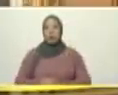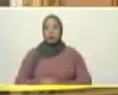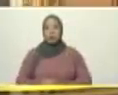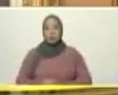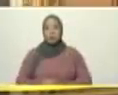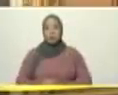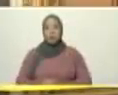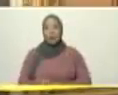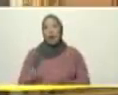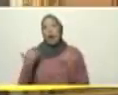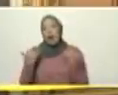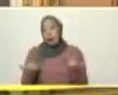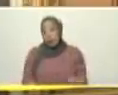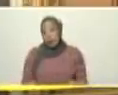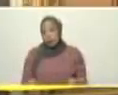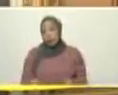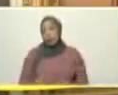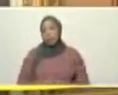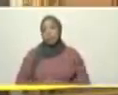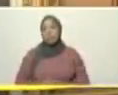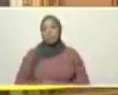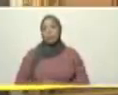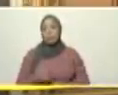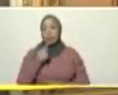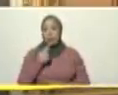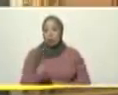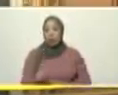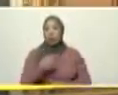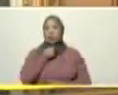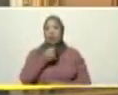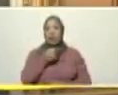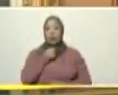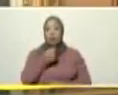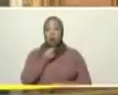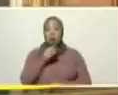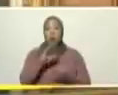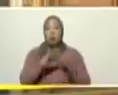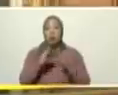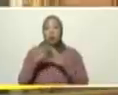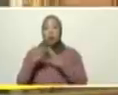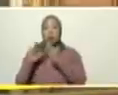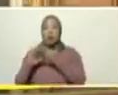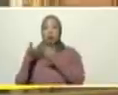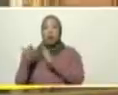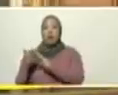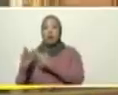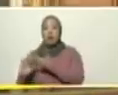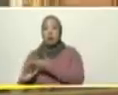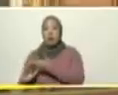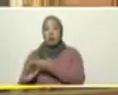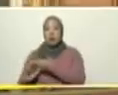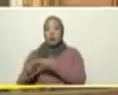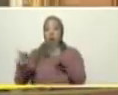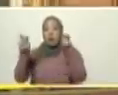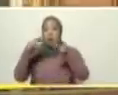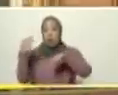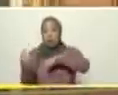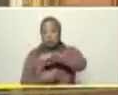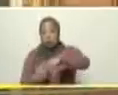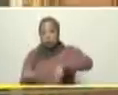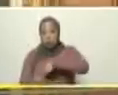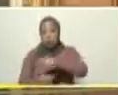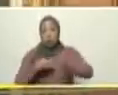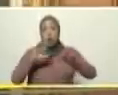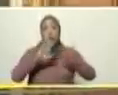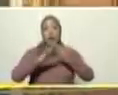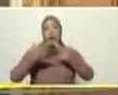Y ahora yo le dije, porque a él le gusta, que se metiera a hacer una revolución en